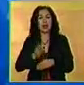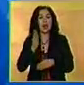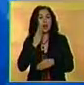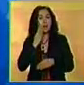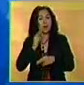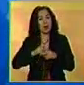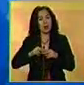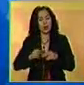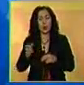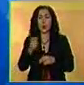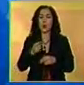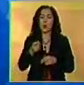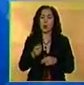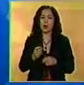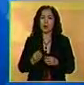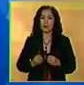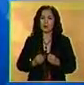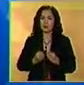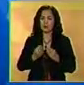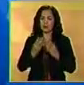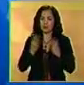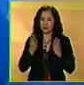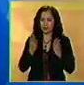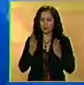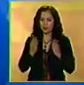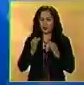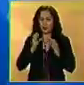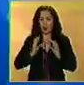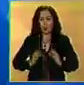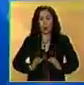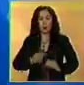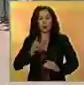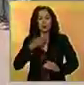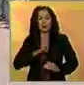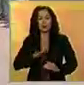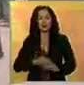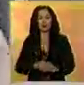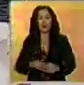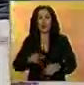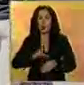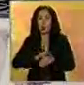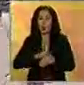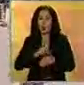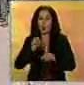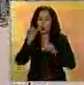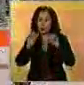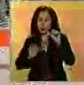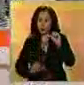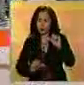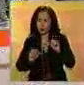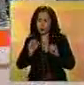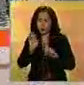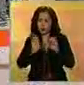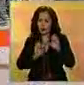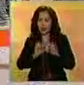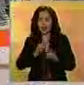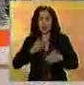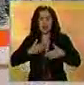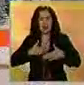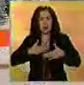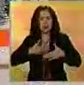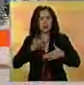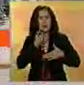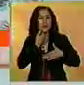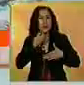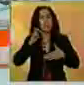madre de la pequeña fue a buscarla y solo recibió el cuerpo de su hija. Los médicos diagnosticaron una